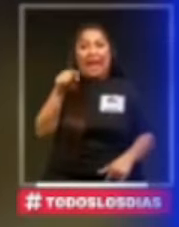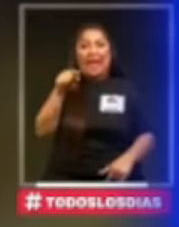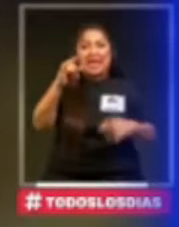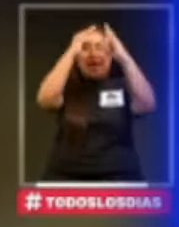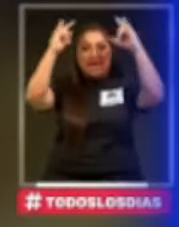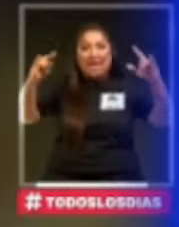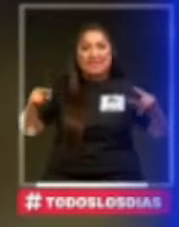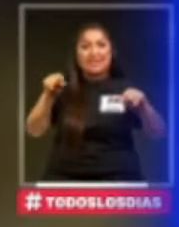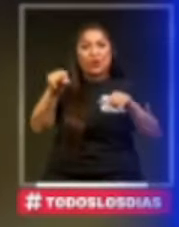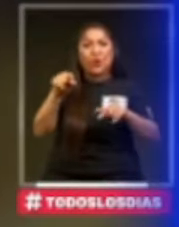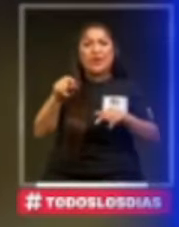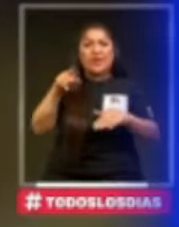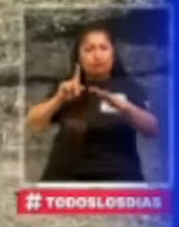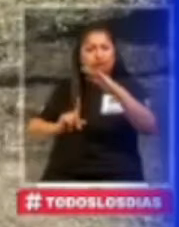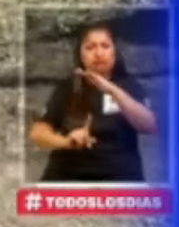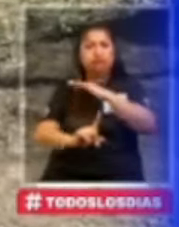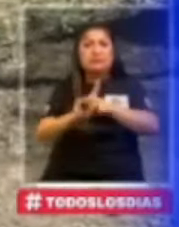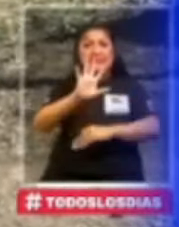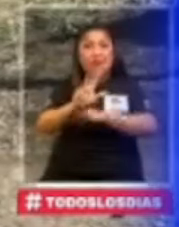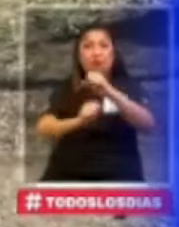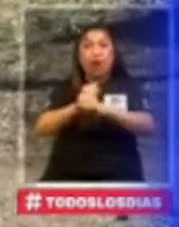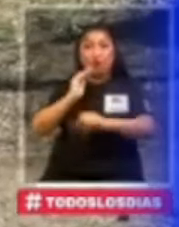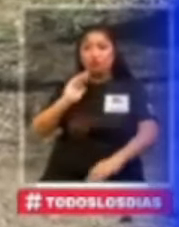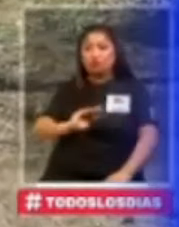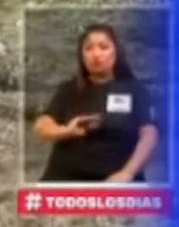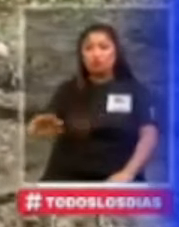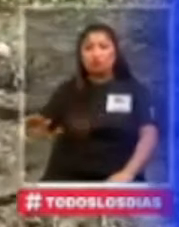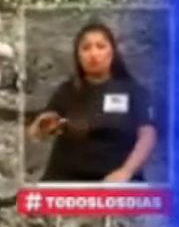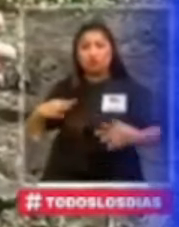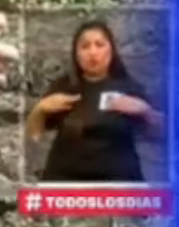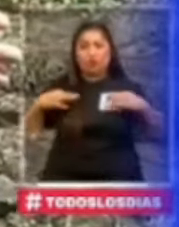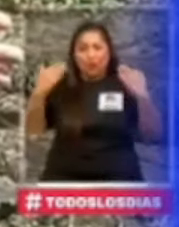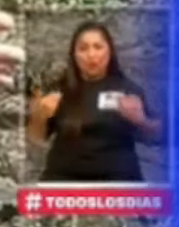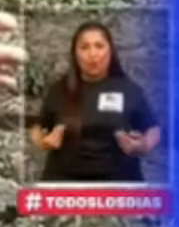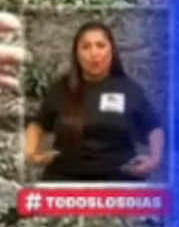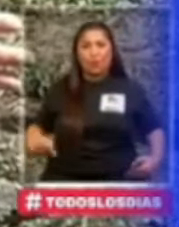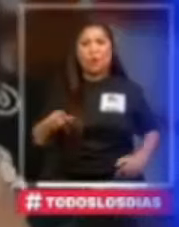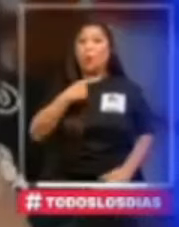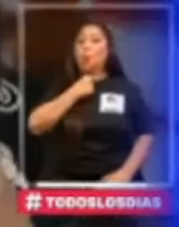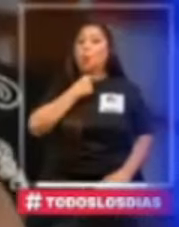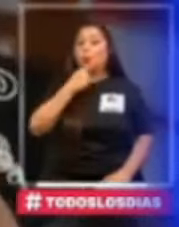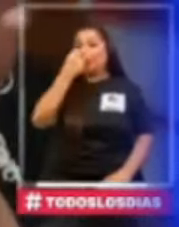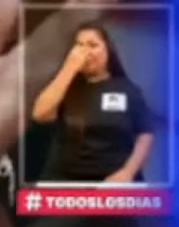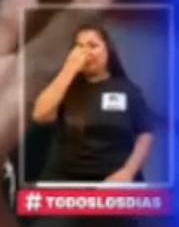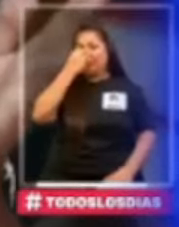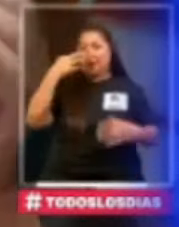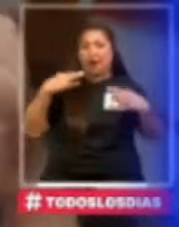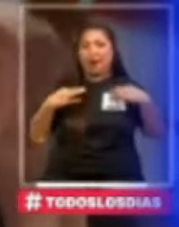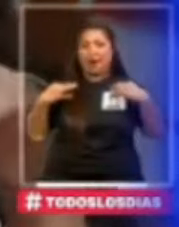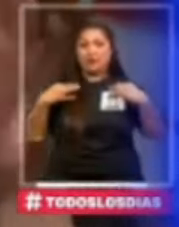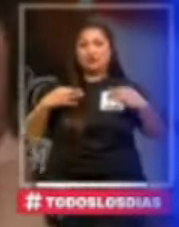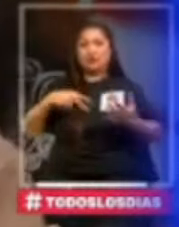la pista, chiquitita como era, de 5 años que ella se vestía, salía, quería salir de payaso, salía a la cama